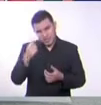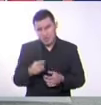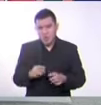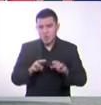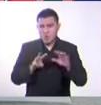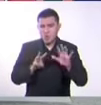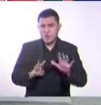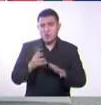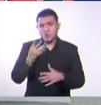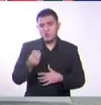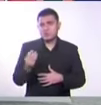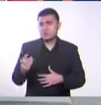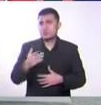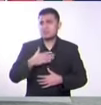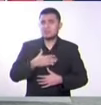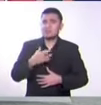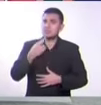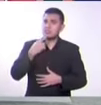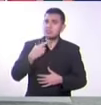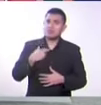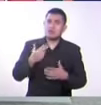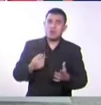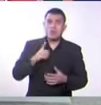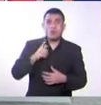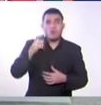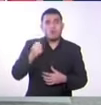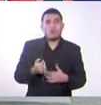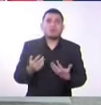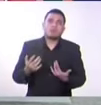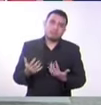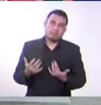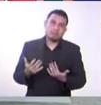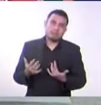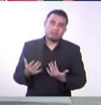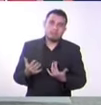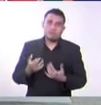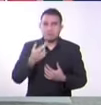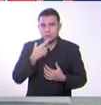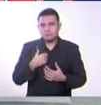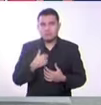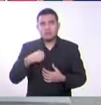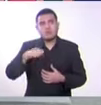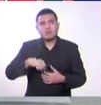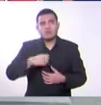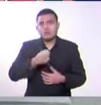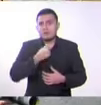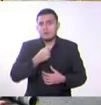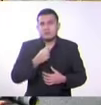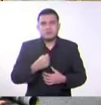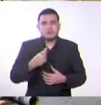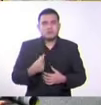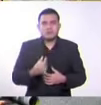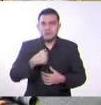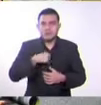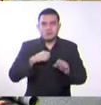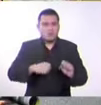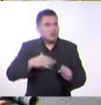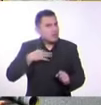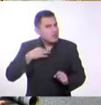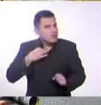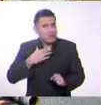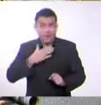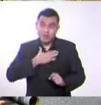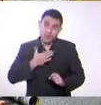que me contestara, o no sé, un mes para que me contestaras. Ahora no, la información es al instante. Hoy te puedo invitar a mi fiesta de